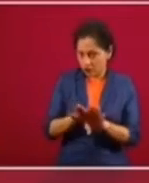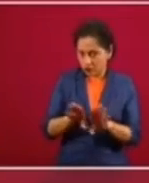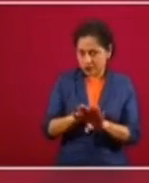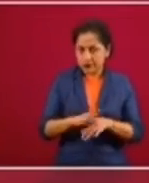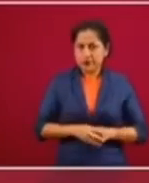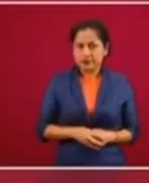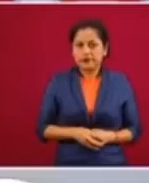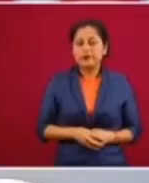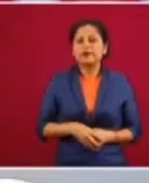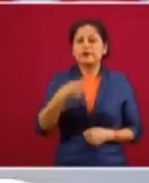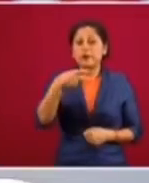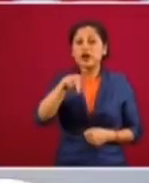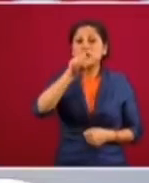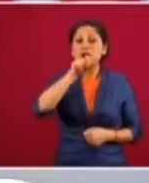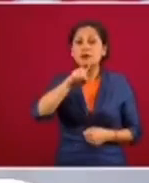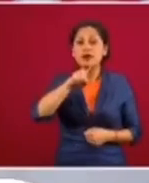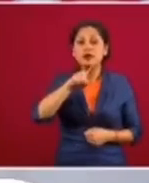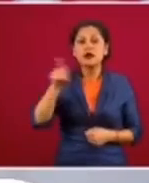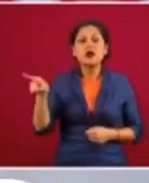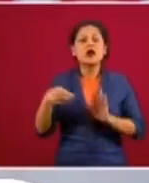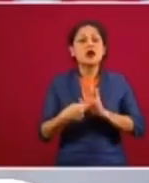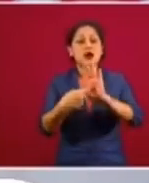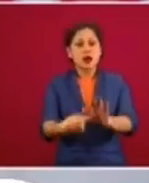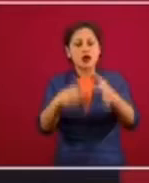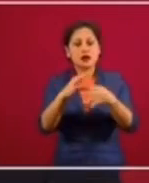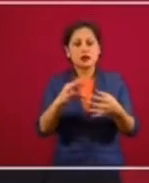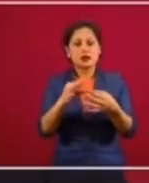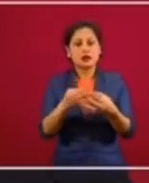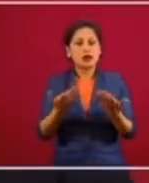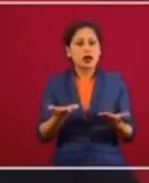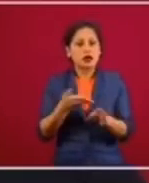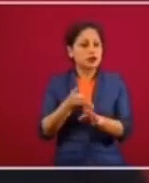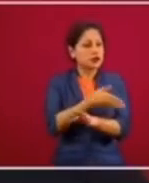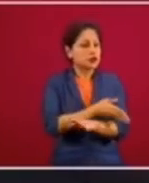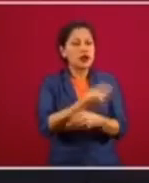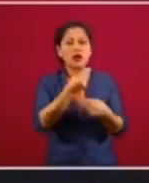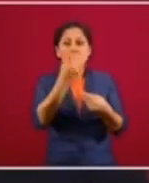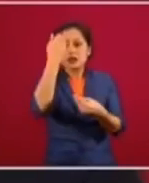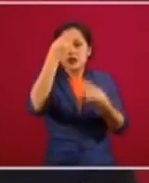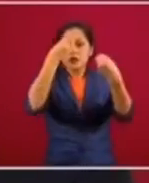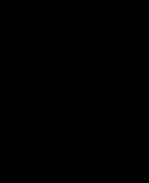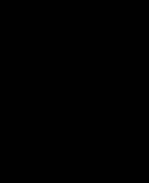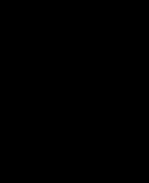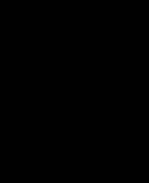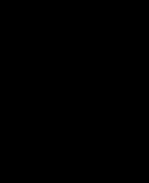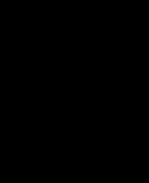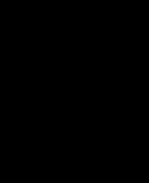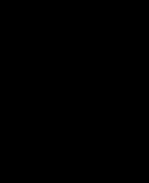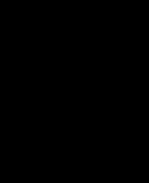sino cómo recuperar lo que se ha perdido.